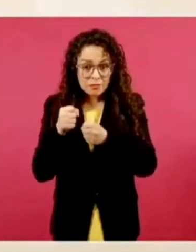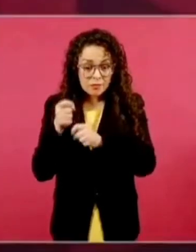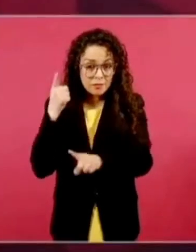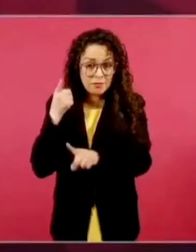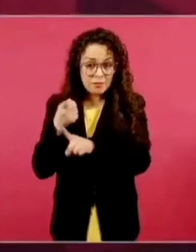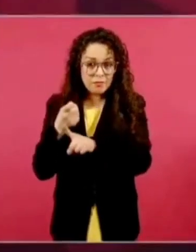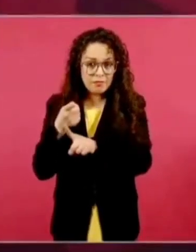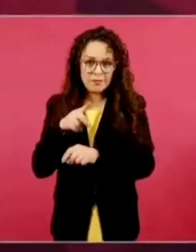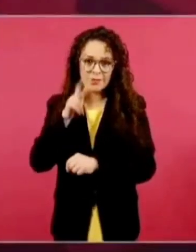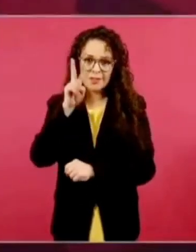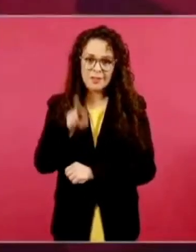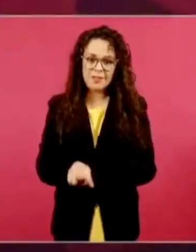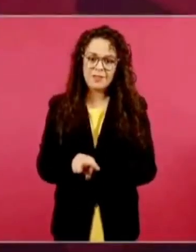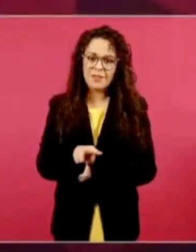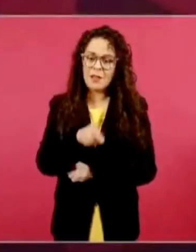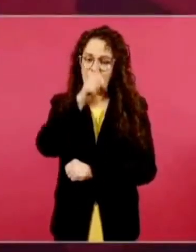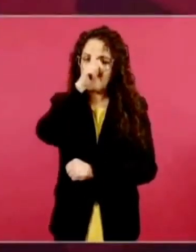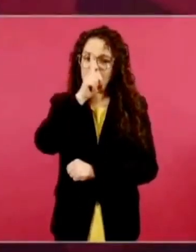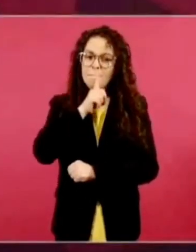es un calumniador